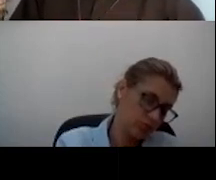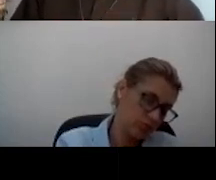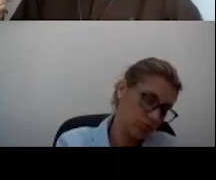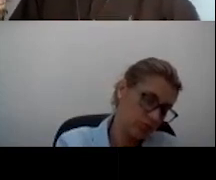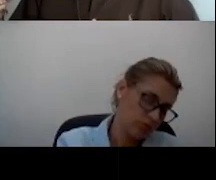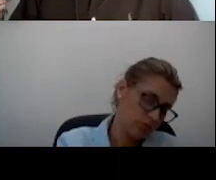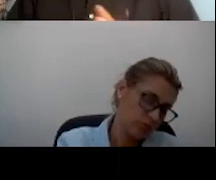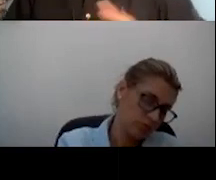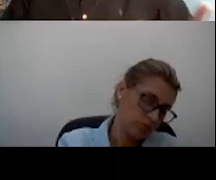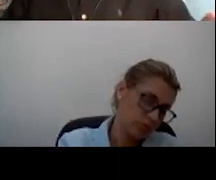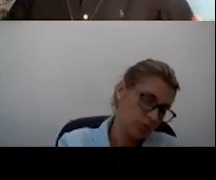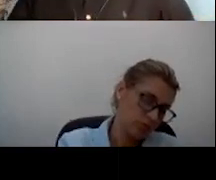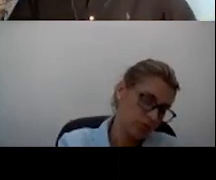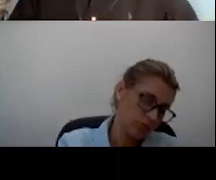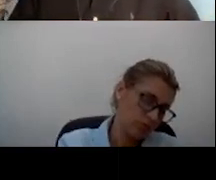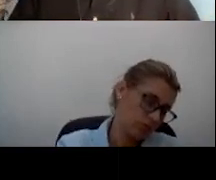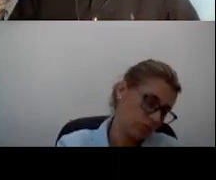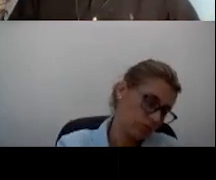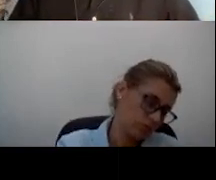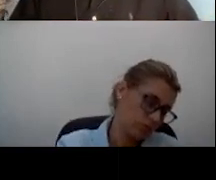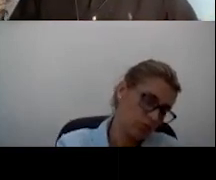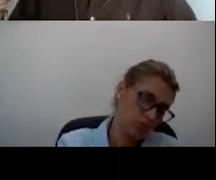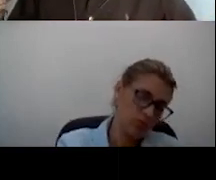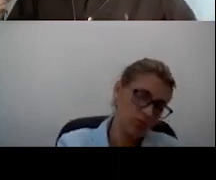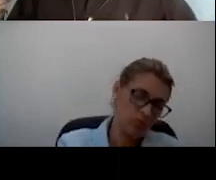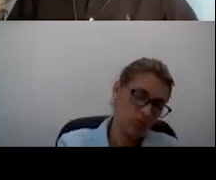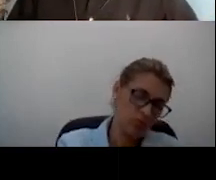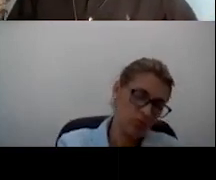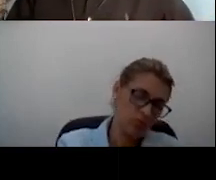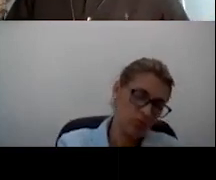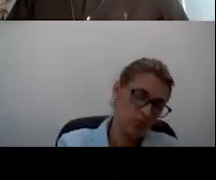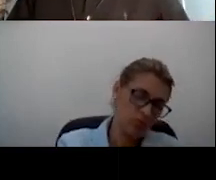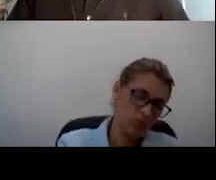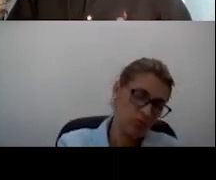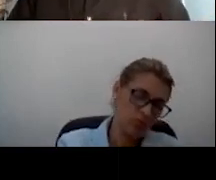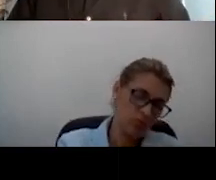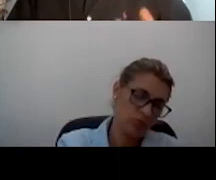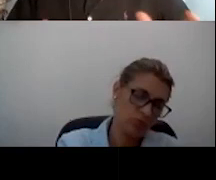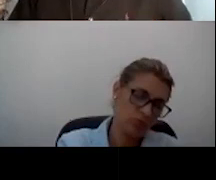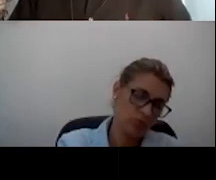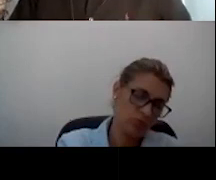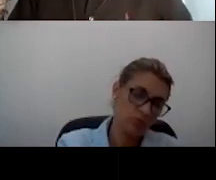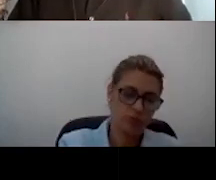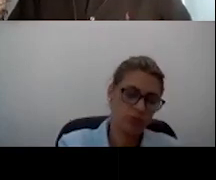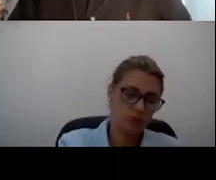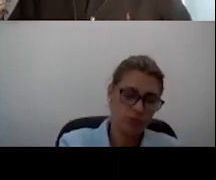México. Los datos no mienten, digo, porque la gente luego lo quiere minimizar en la prensa. No, hay un boom de inversiones